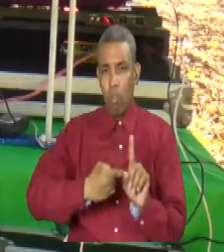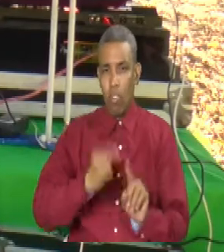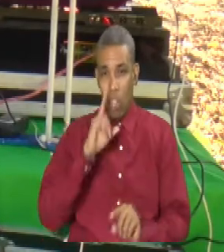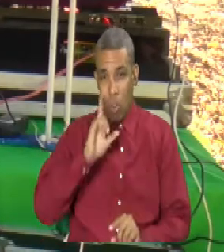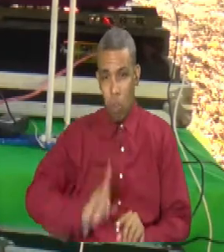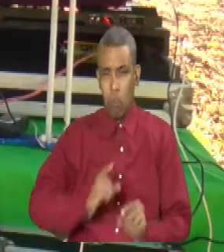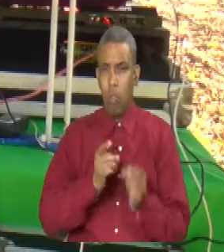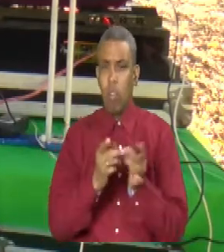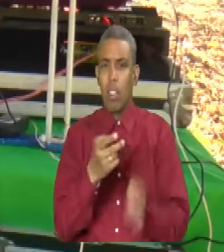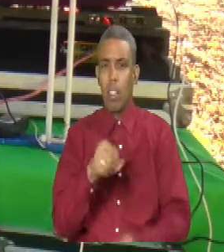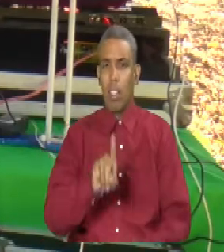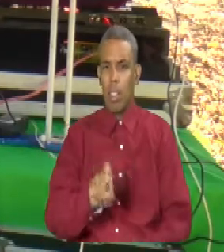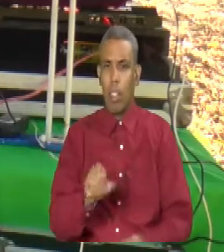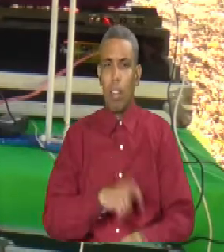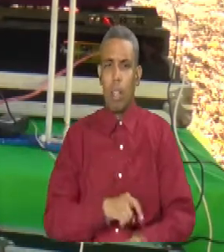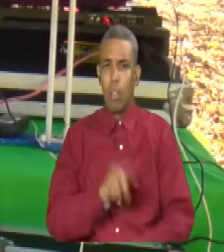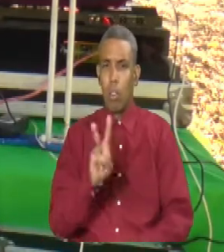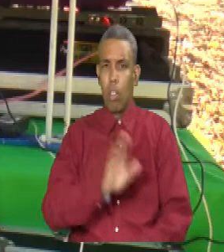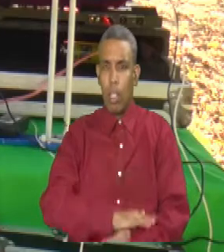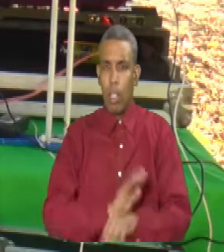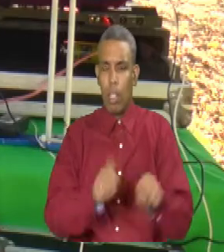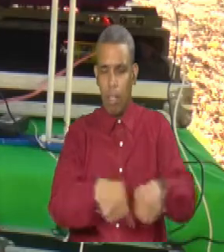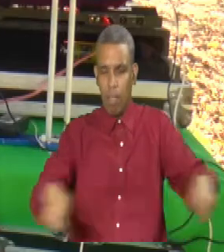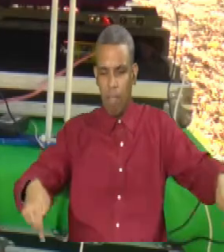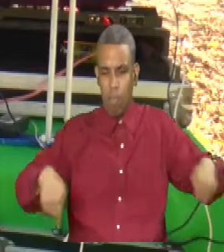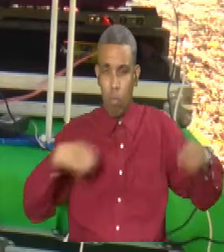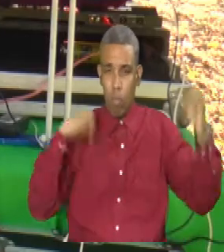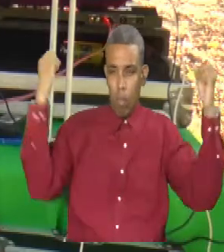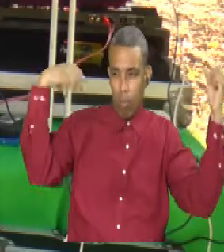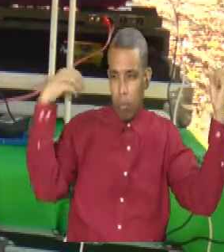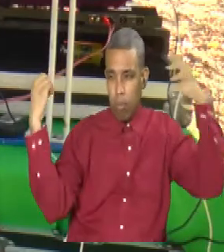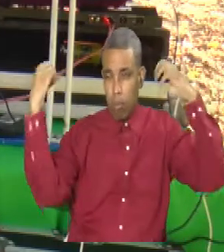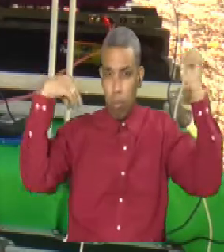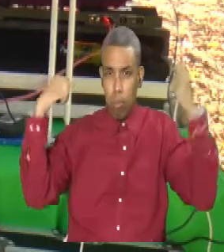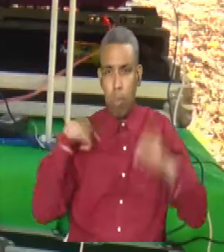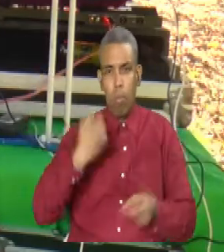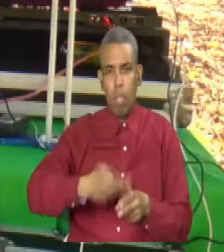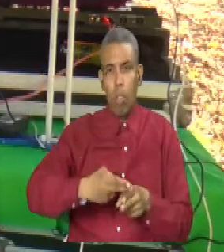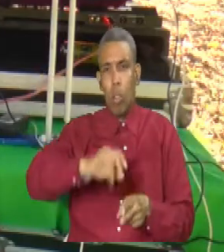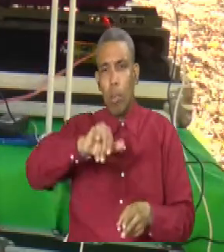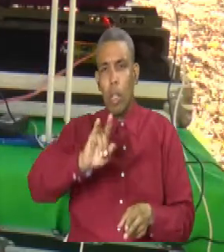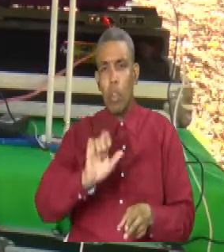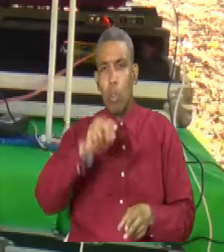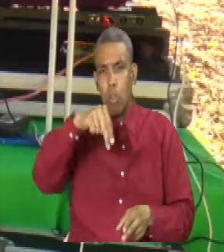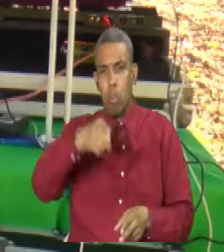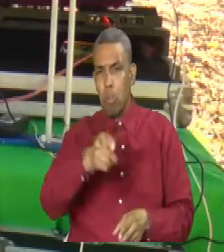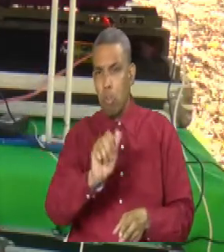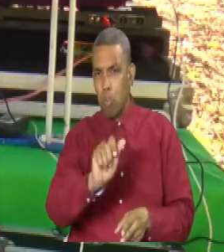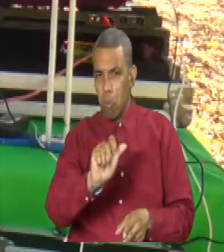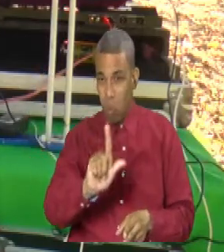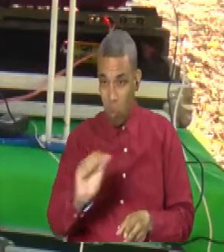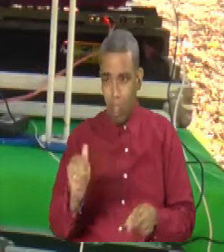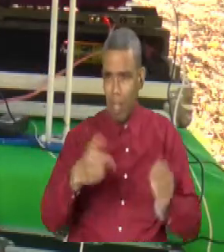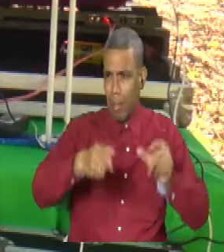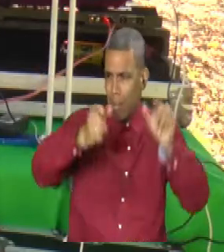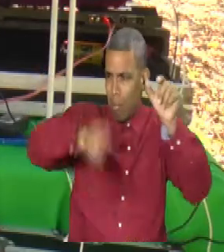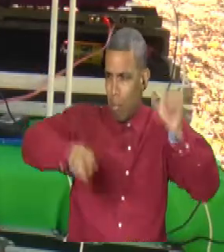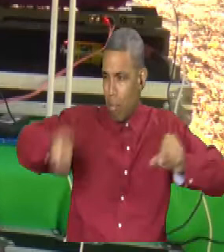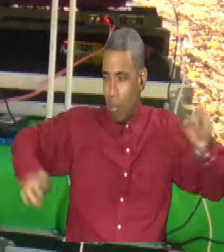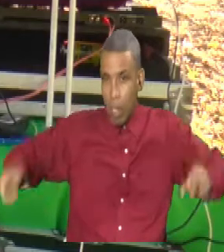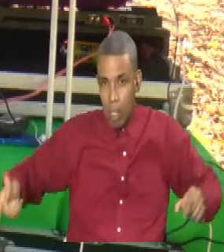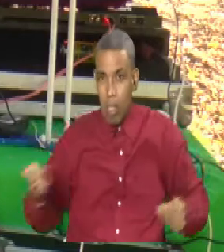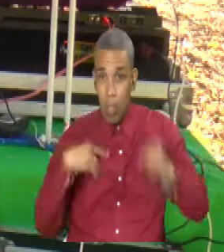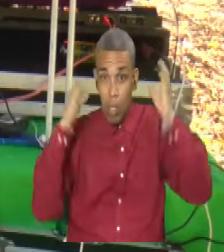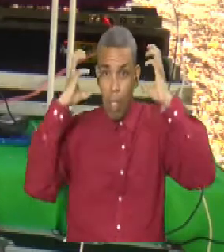a partir de las 2 de la tarde, en donde estaremos disputando esta, la segunda batalla de DJ, acompañado con dos expertos en esta